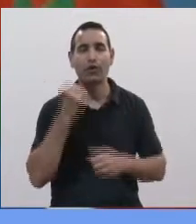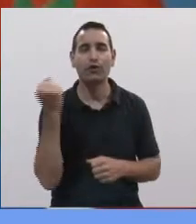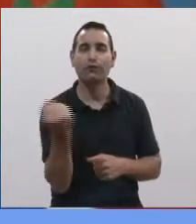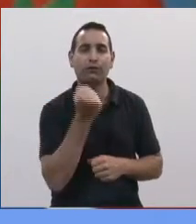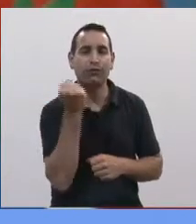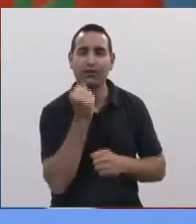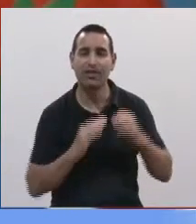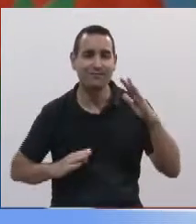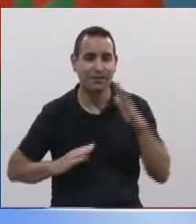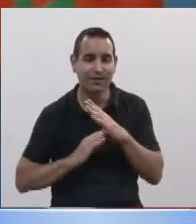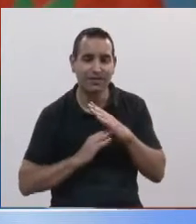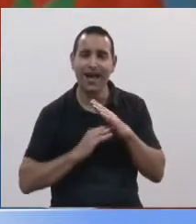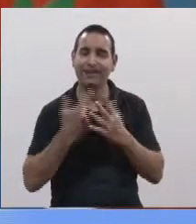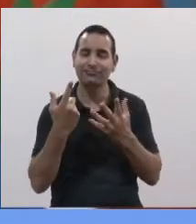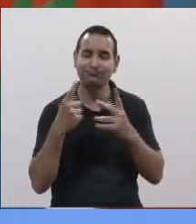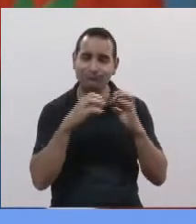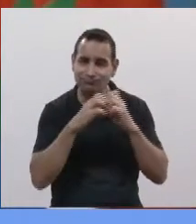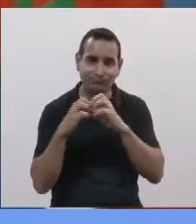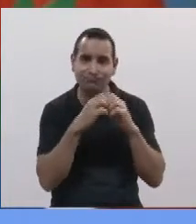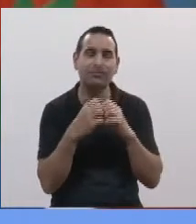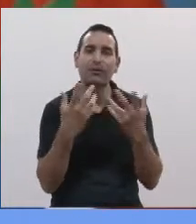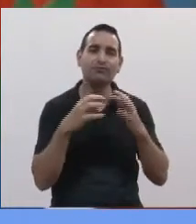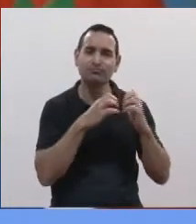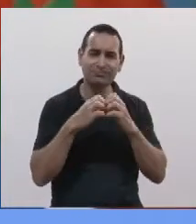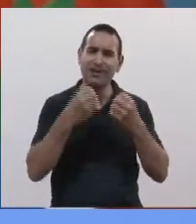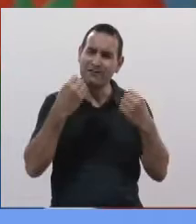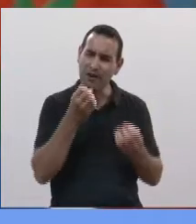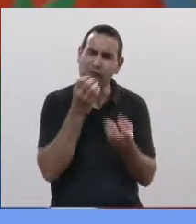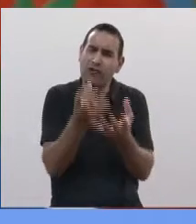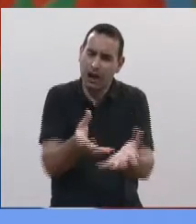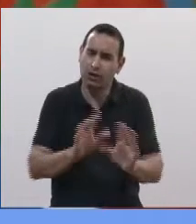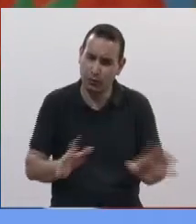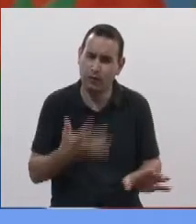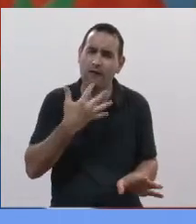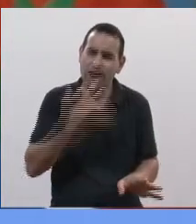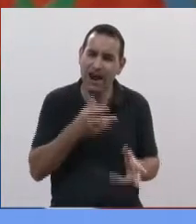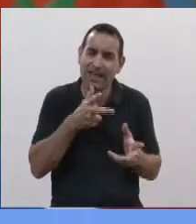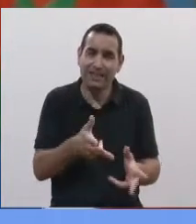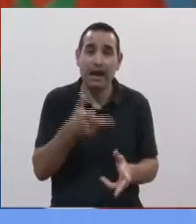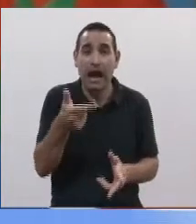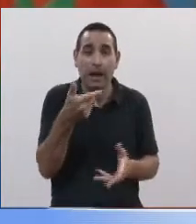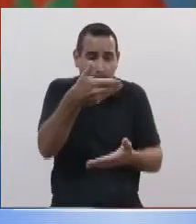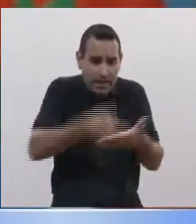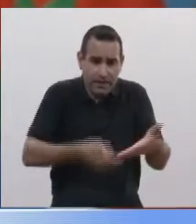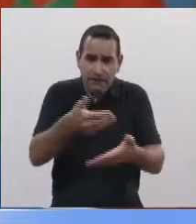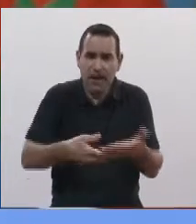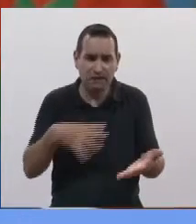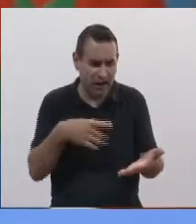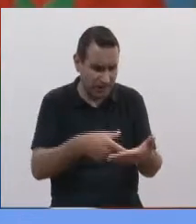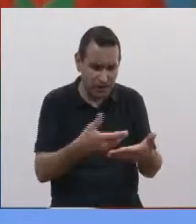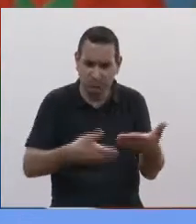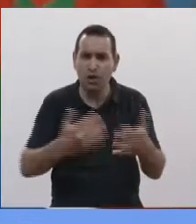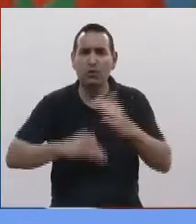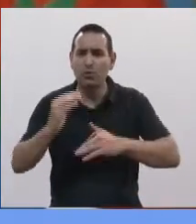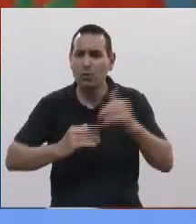fundamental que podamos tratarlo, pero que podamos tratarlo sinceramente. Que nos falte una planilla de las obras